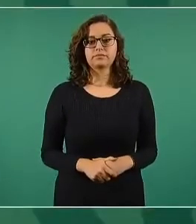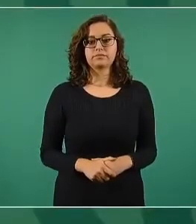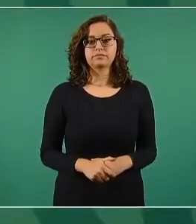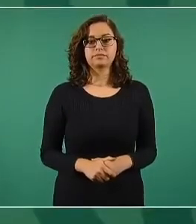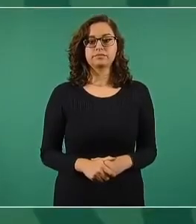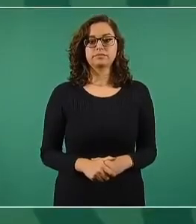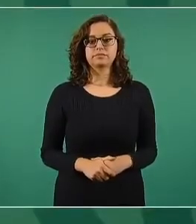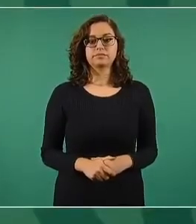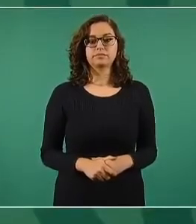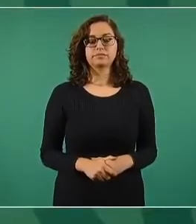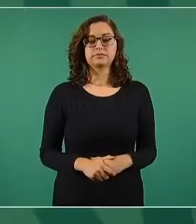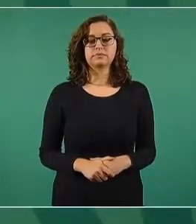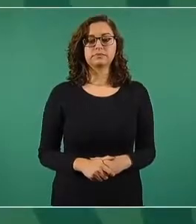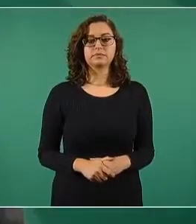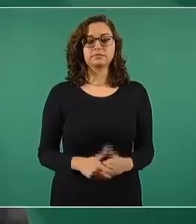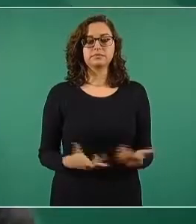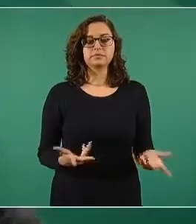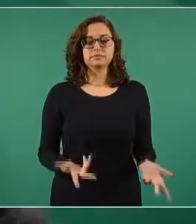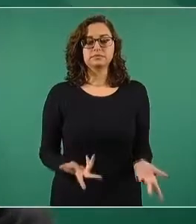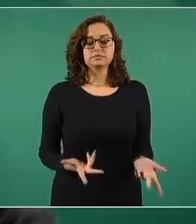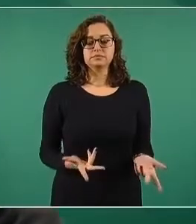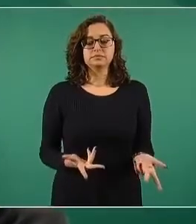Él no permitiría